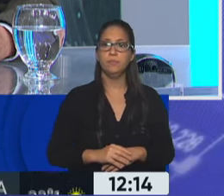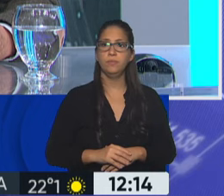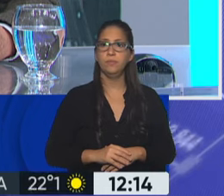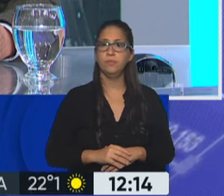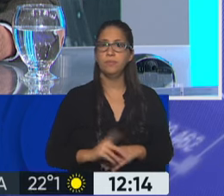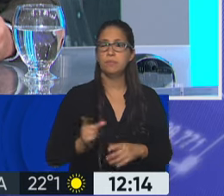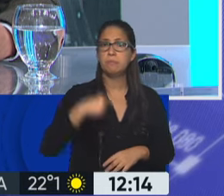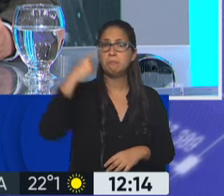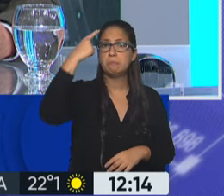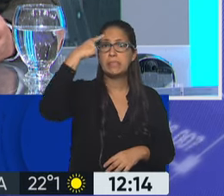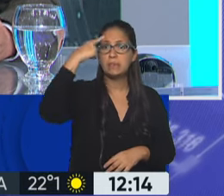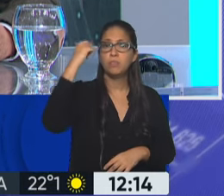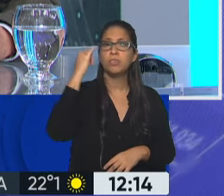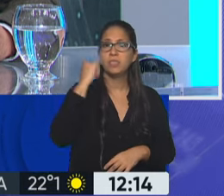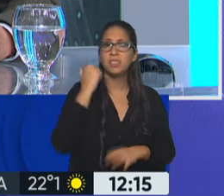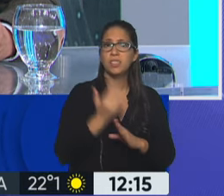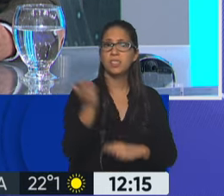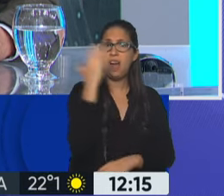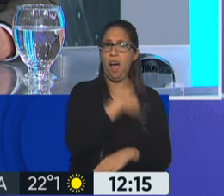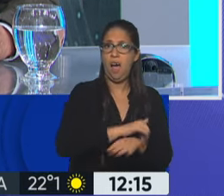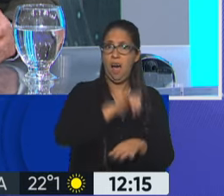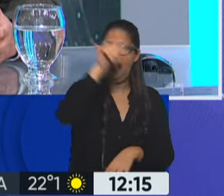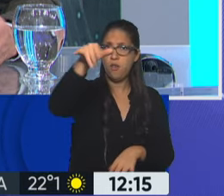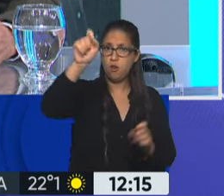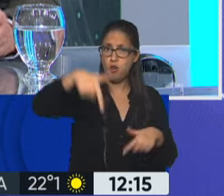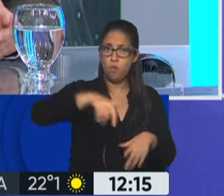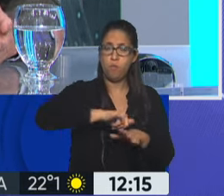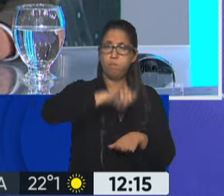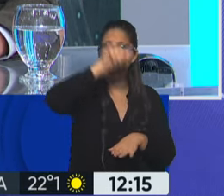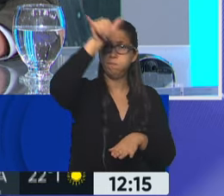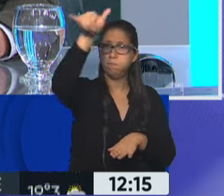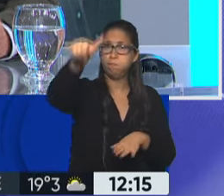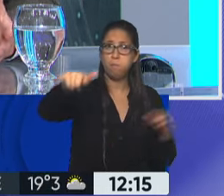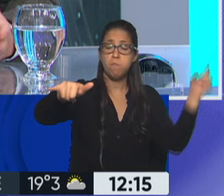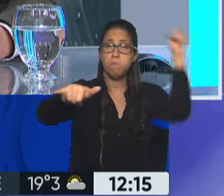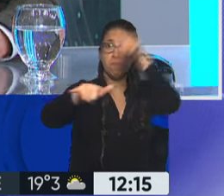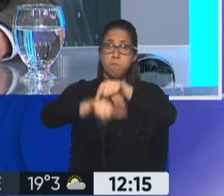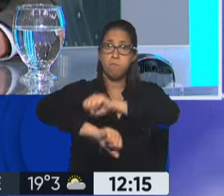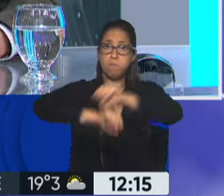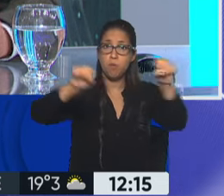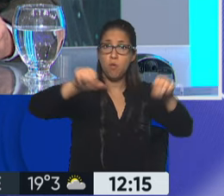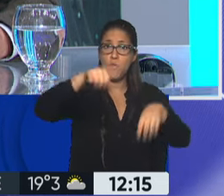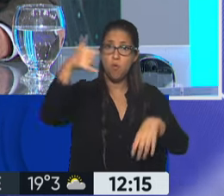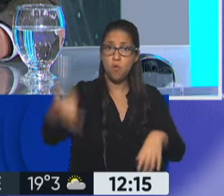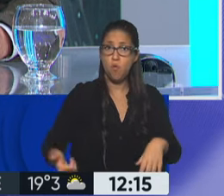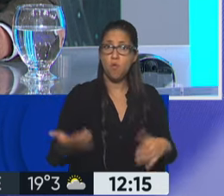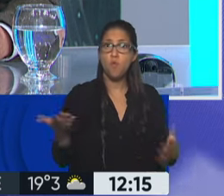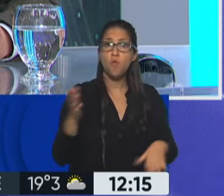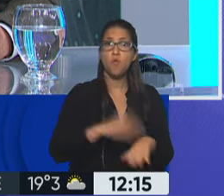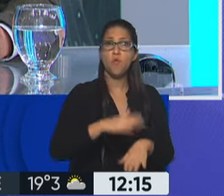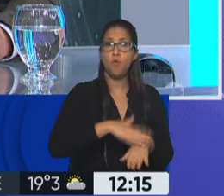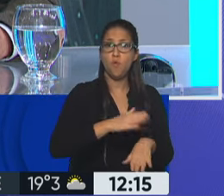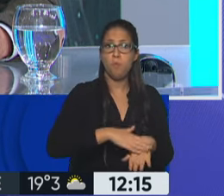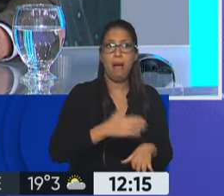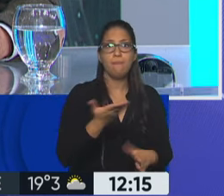que han sido derribados varios Este aviones de pasajeros por error o por porque realmente le dispararon entonces